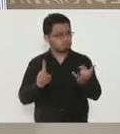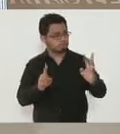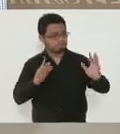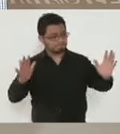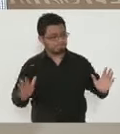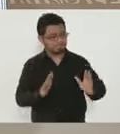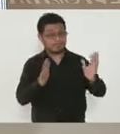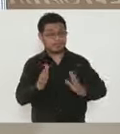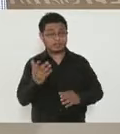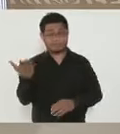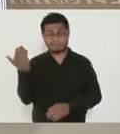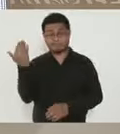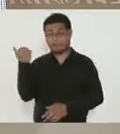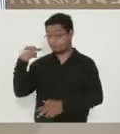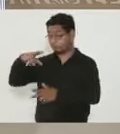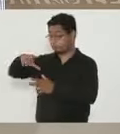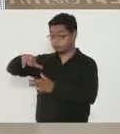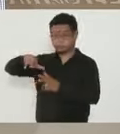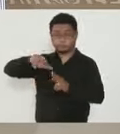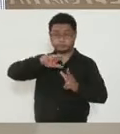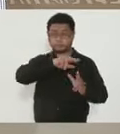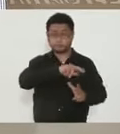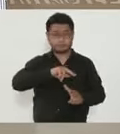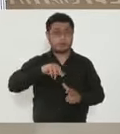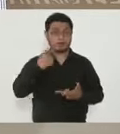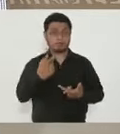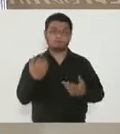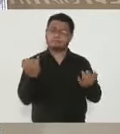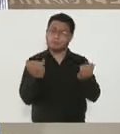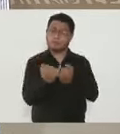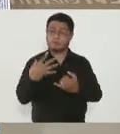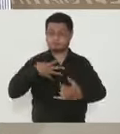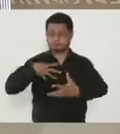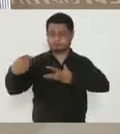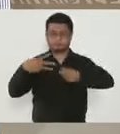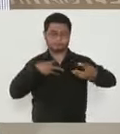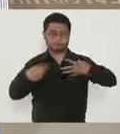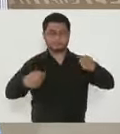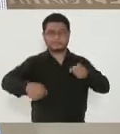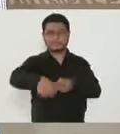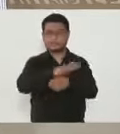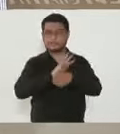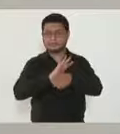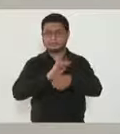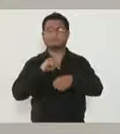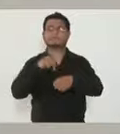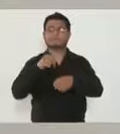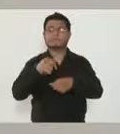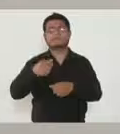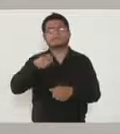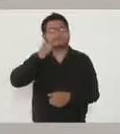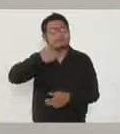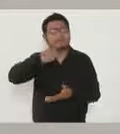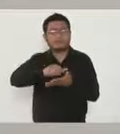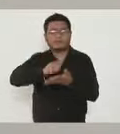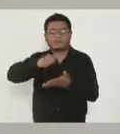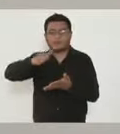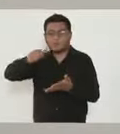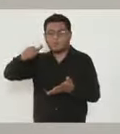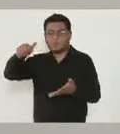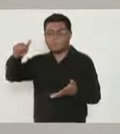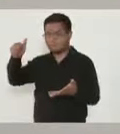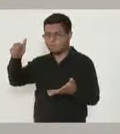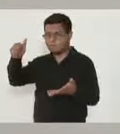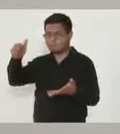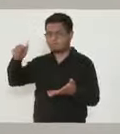el mal tiempo climatológico y la pandemia del COVID, que significaron retrasos en distinta proporción para los tramos.